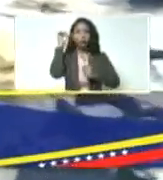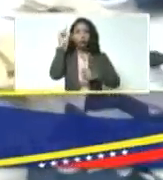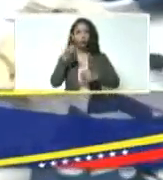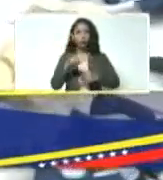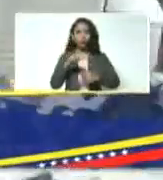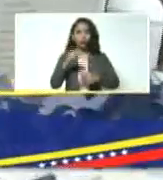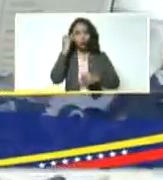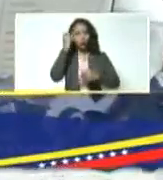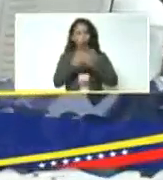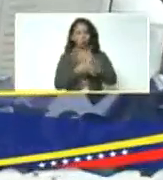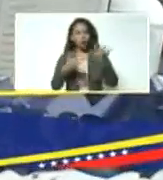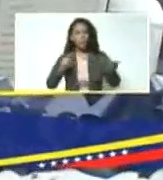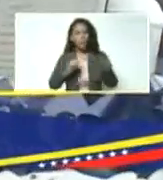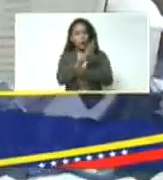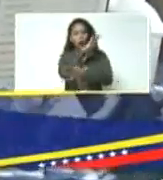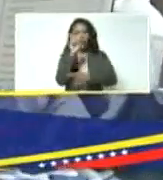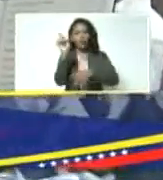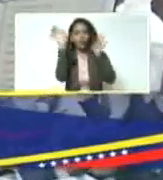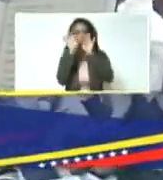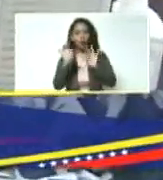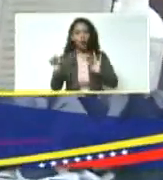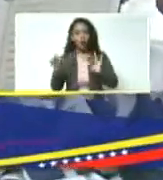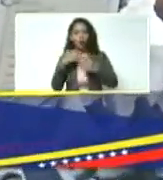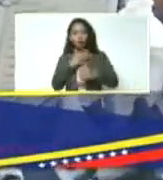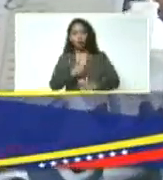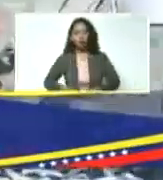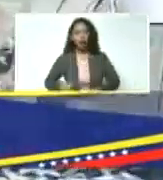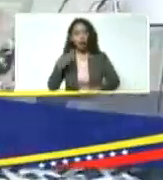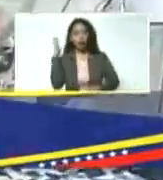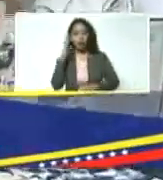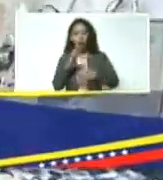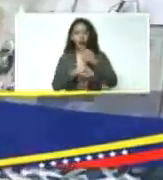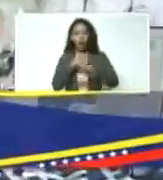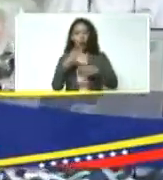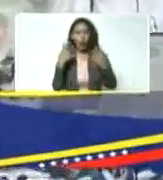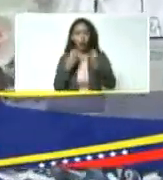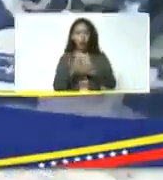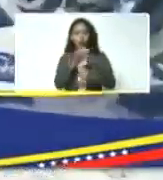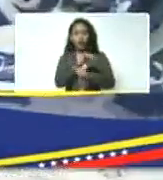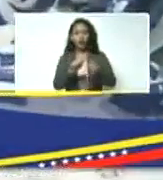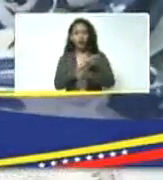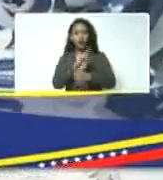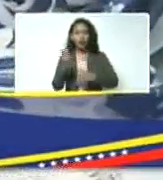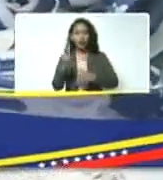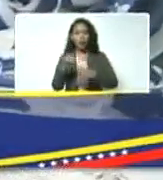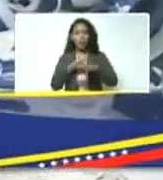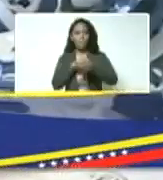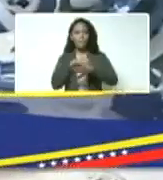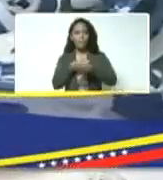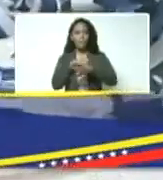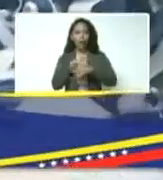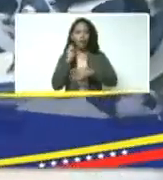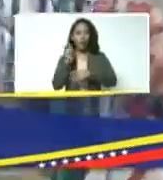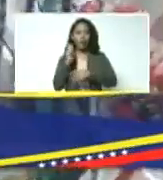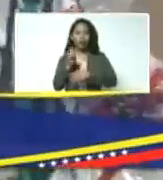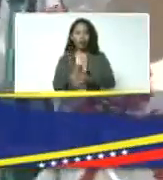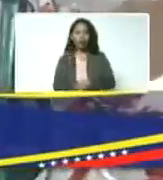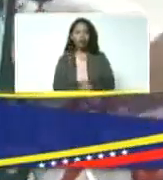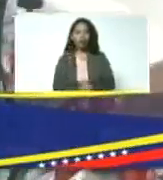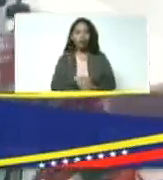es precisamente impulsar ese motor, presidente, que usted ha venido impulsando junto con la vicepresidenta y ministra de Finanzas. Aquí tenemos